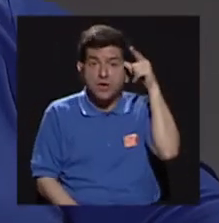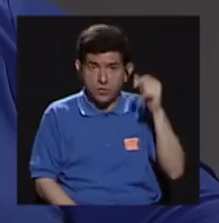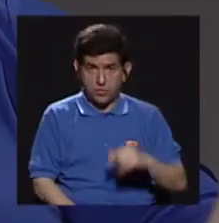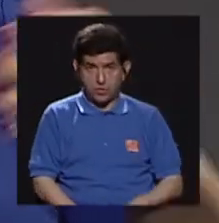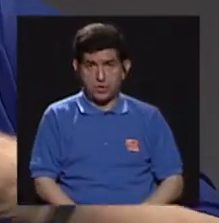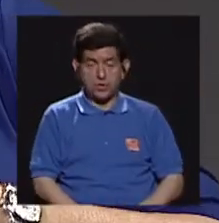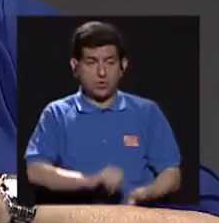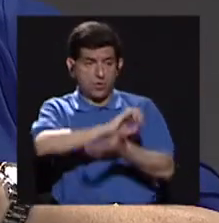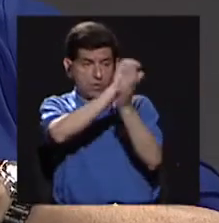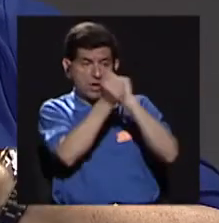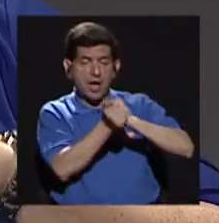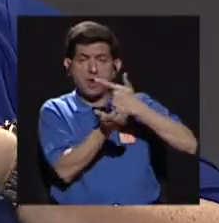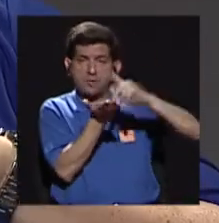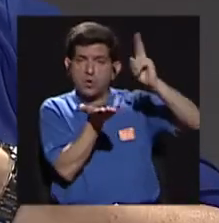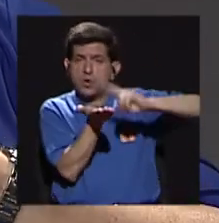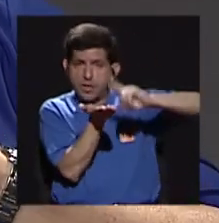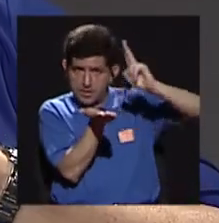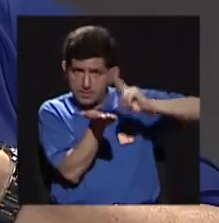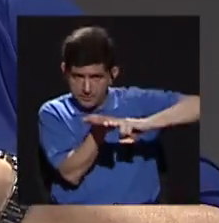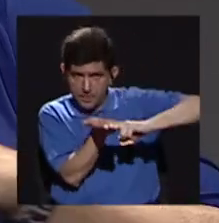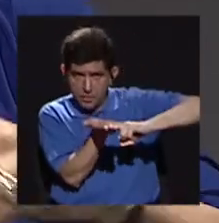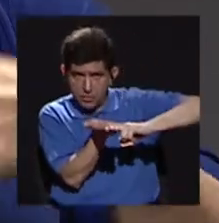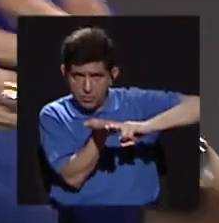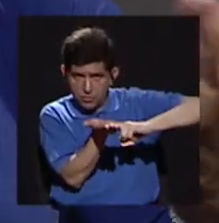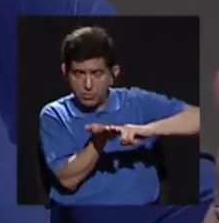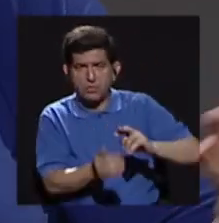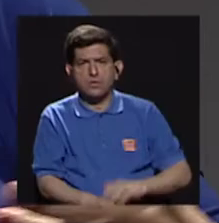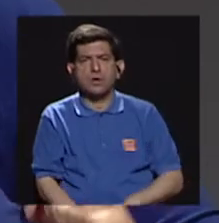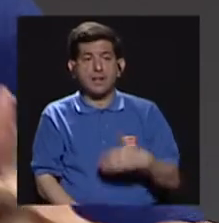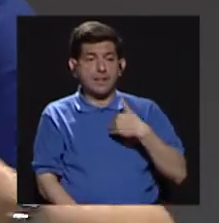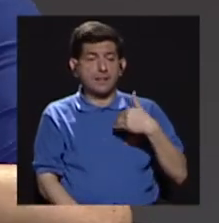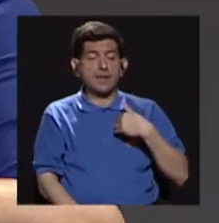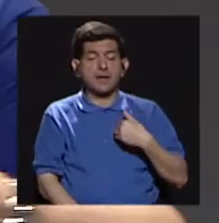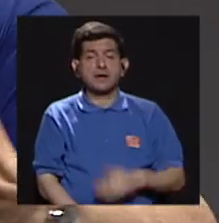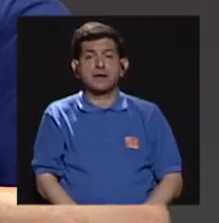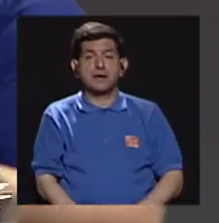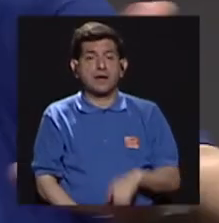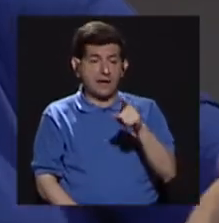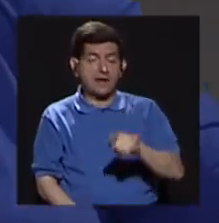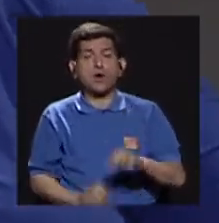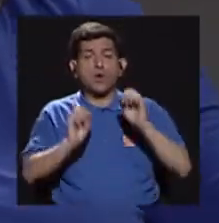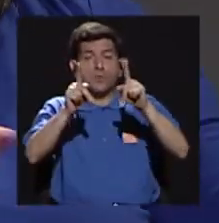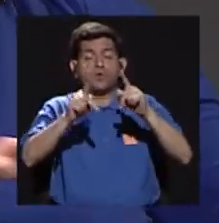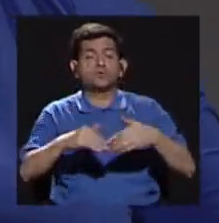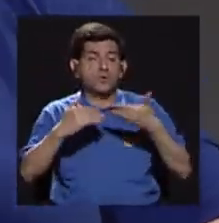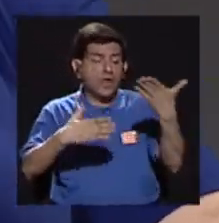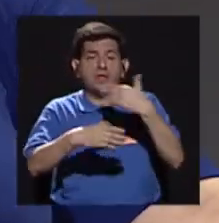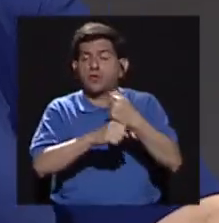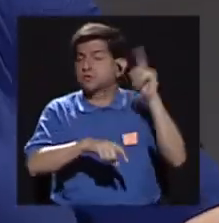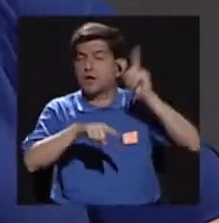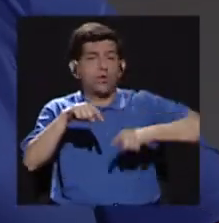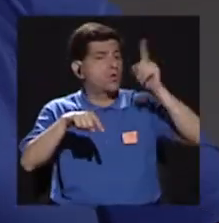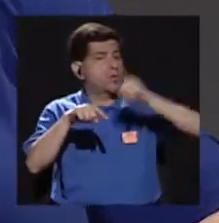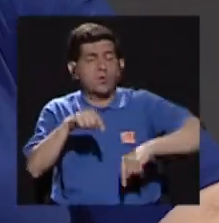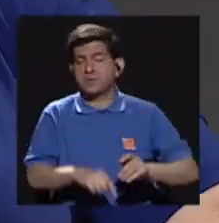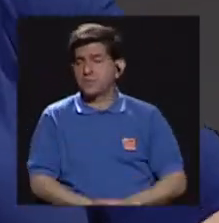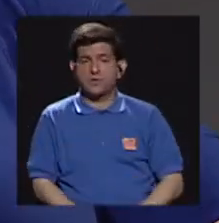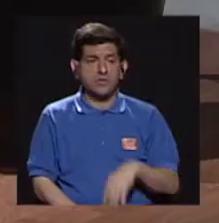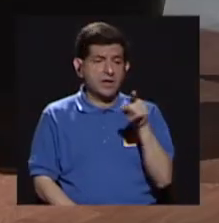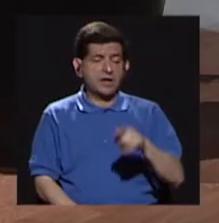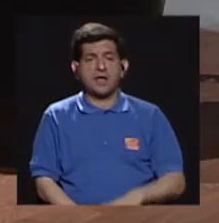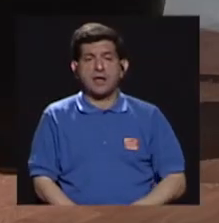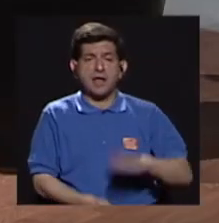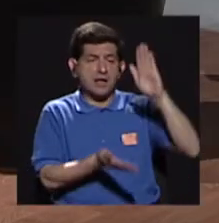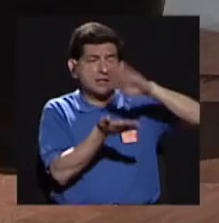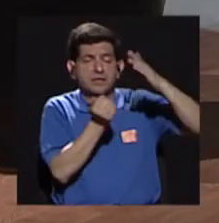reforma fiscal para tener oxígeno para hacer cosas porque si no no va a poder bajar la